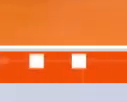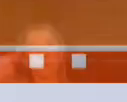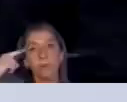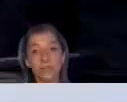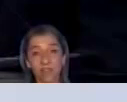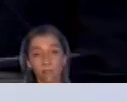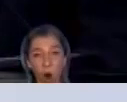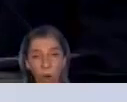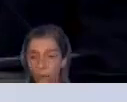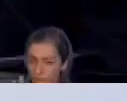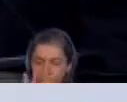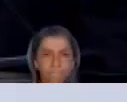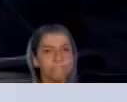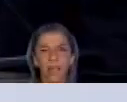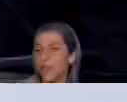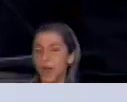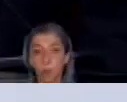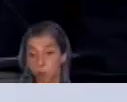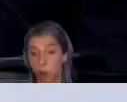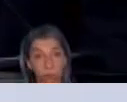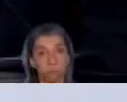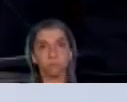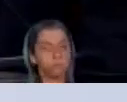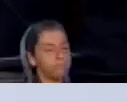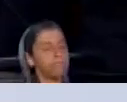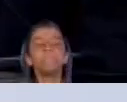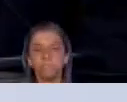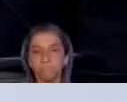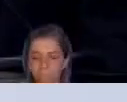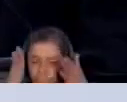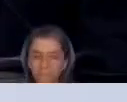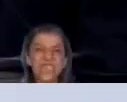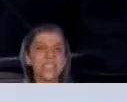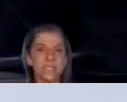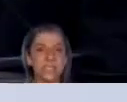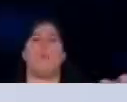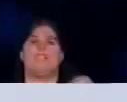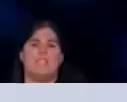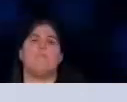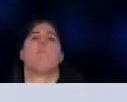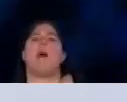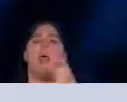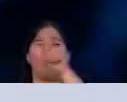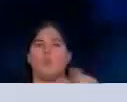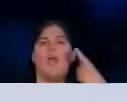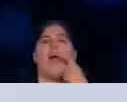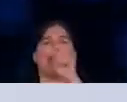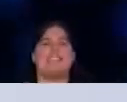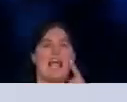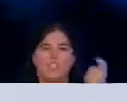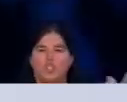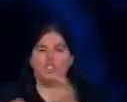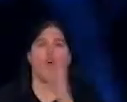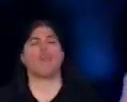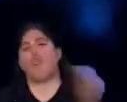candidato que está circulando, Javier Milei, que también alienta una corrida bancaria, ¿no? Y en el